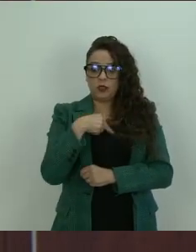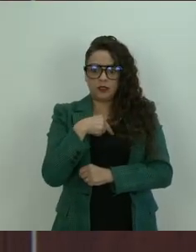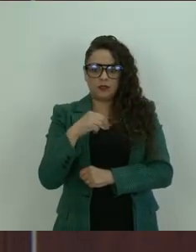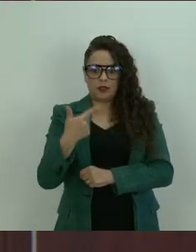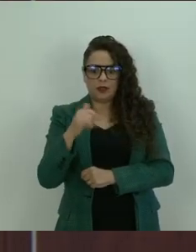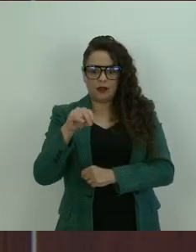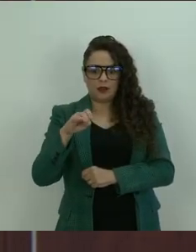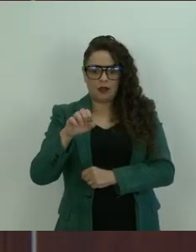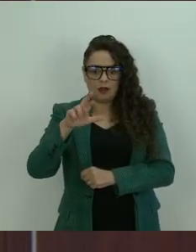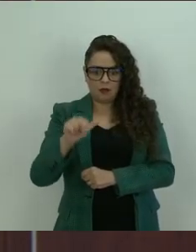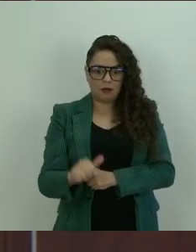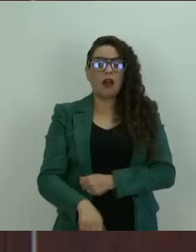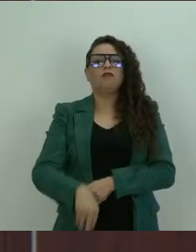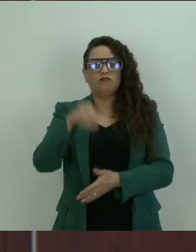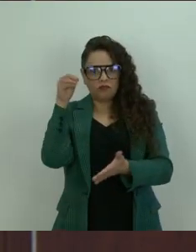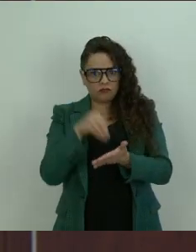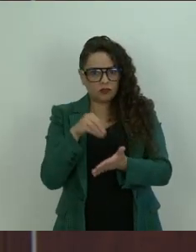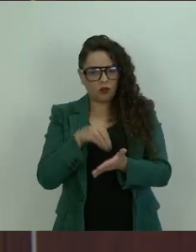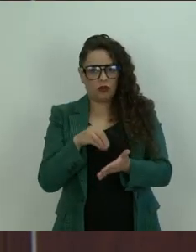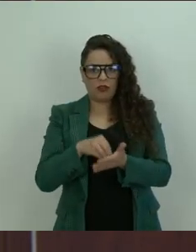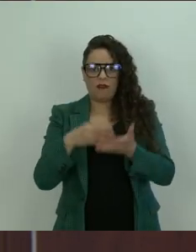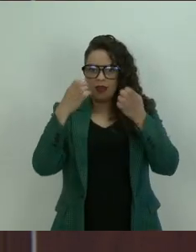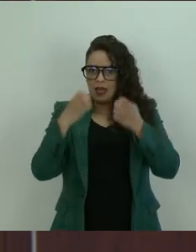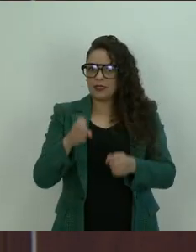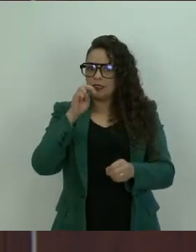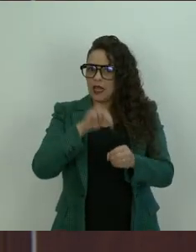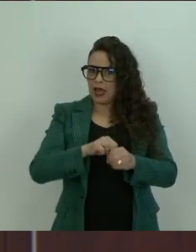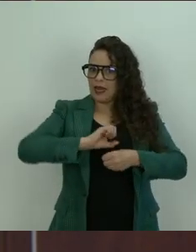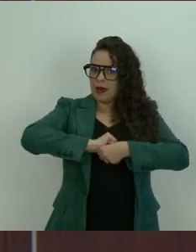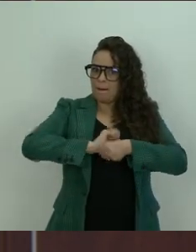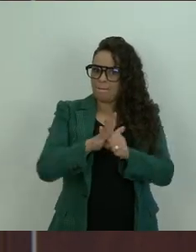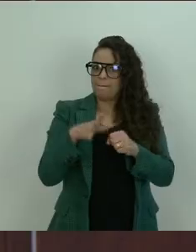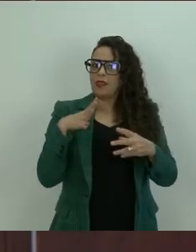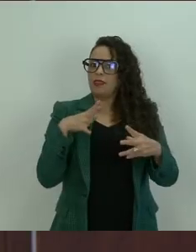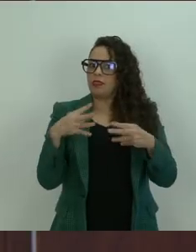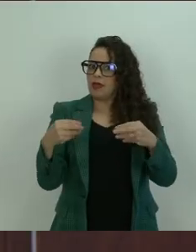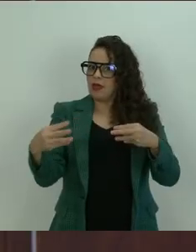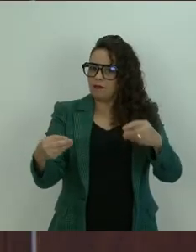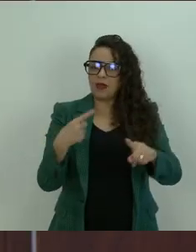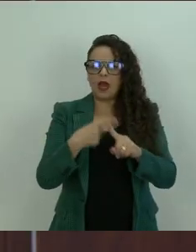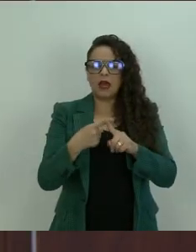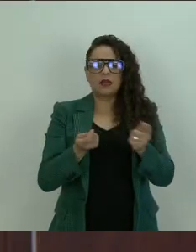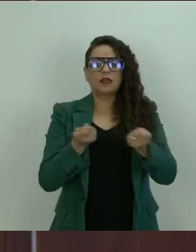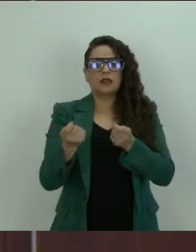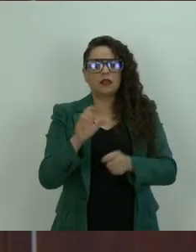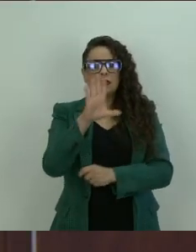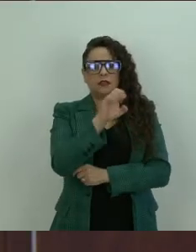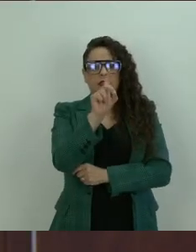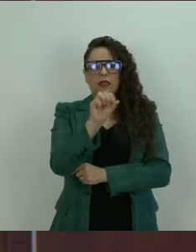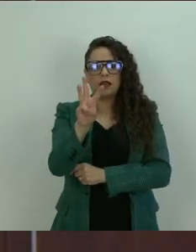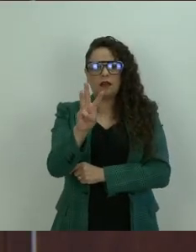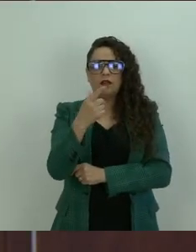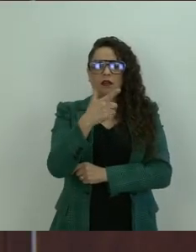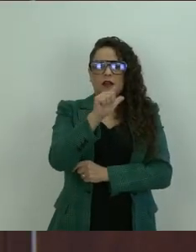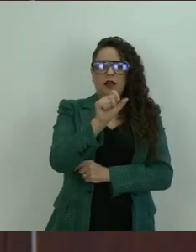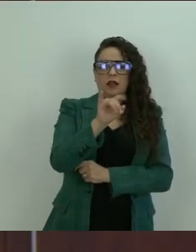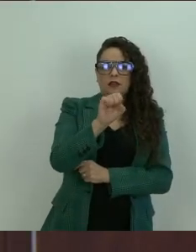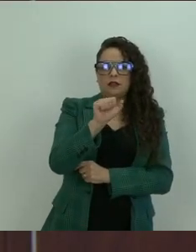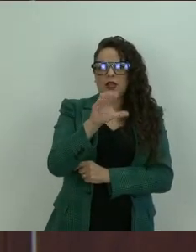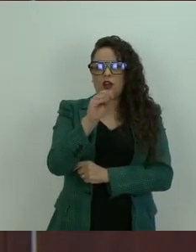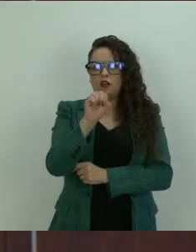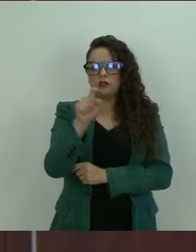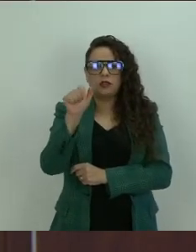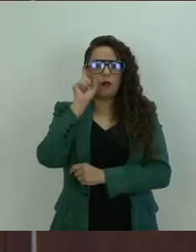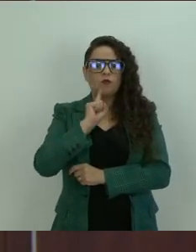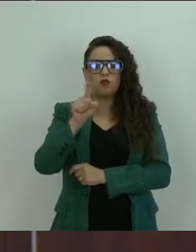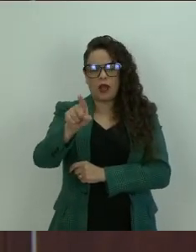pandemia, y quien presidía el comité de la CEDAW era Gladys Acosta, una